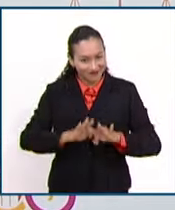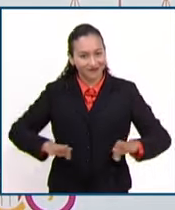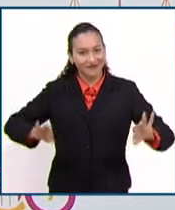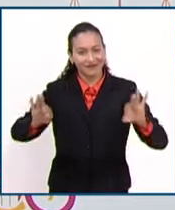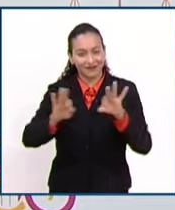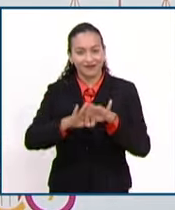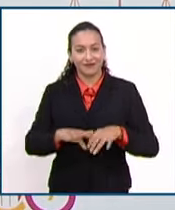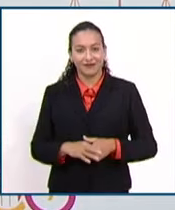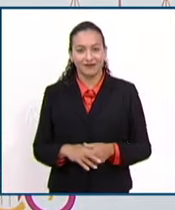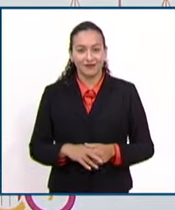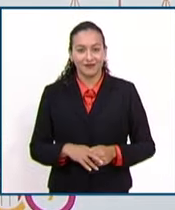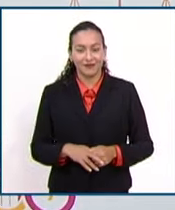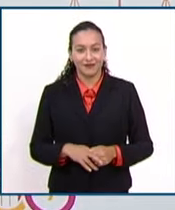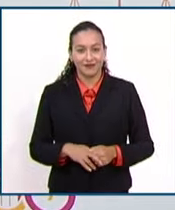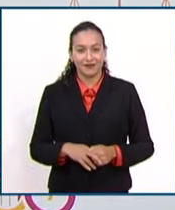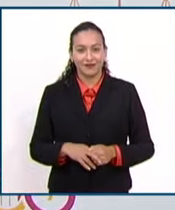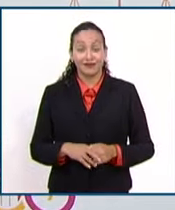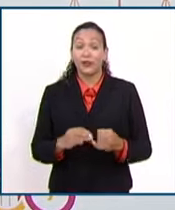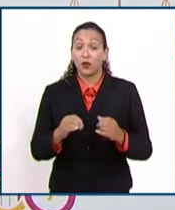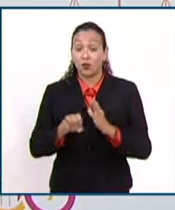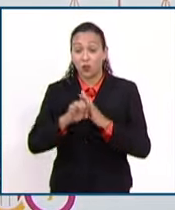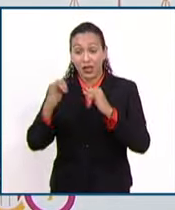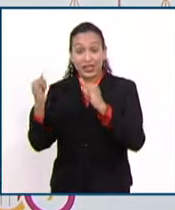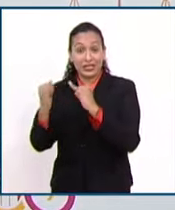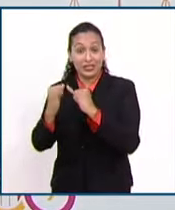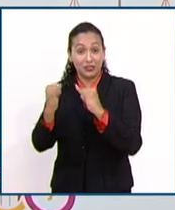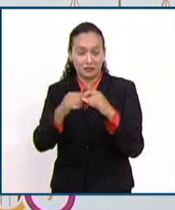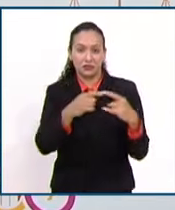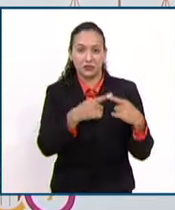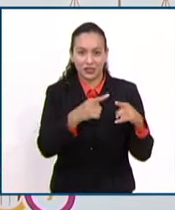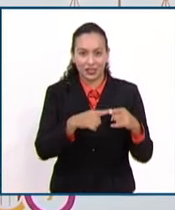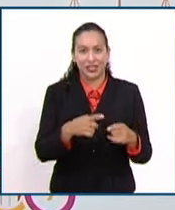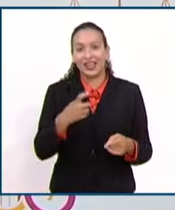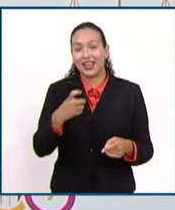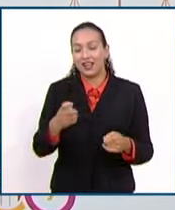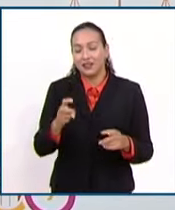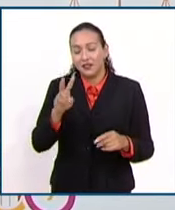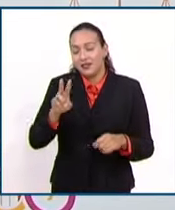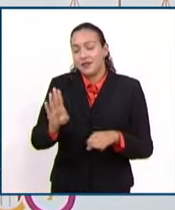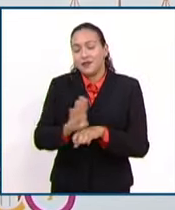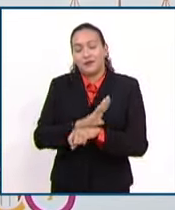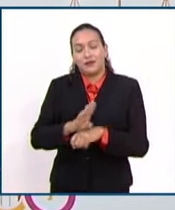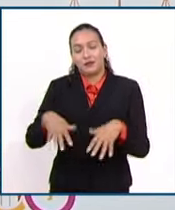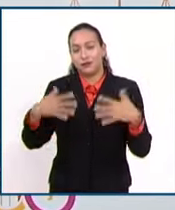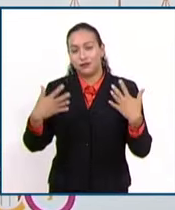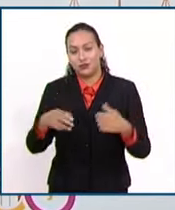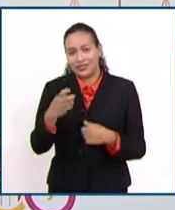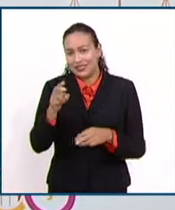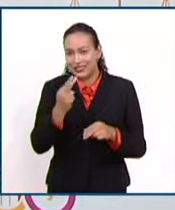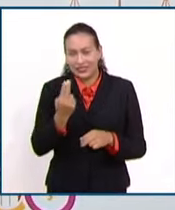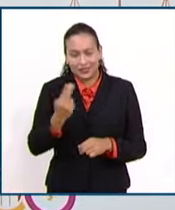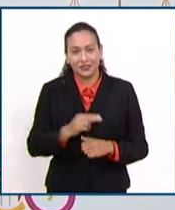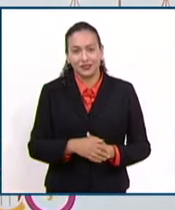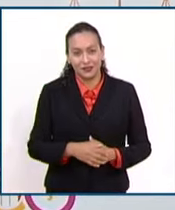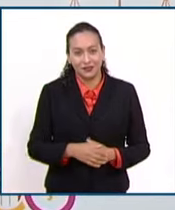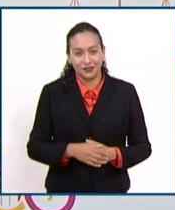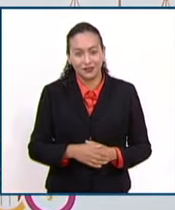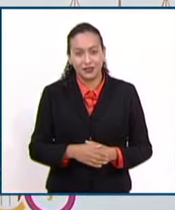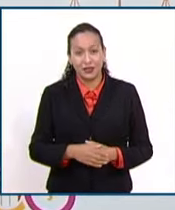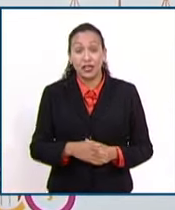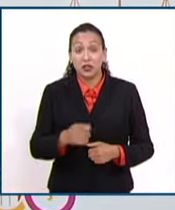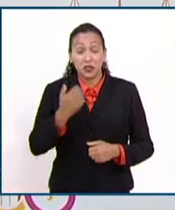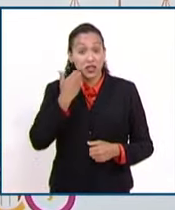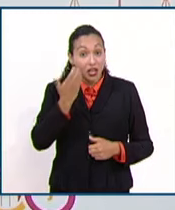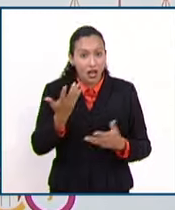de las corporaciones, de instituciones, es un diálogo enriquecedor, sumamente necesario si se quiere hacer